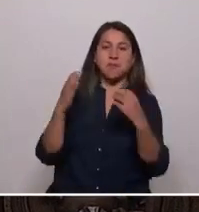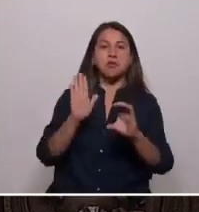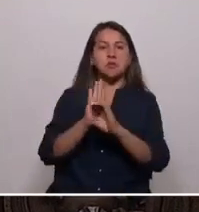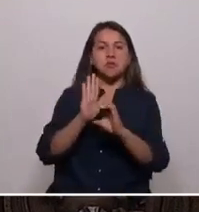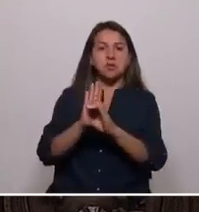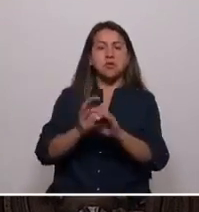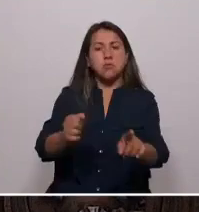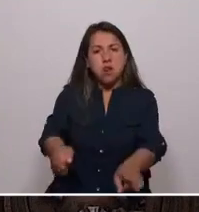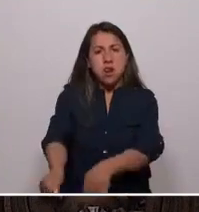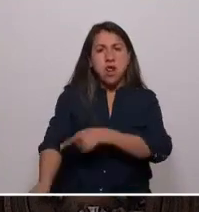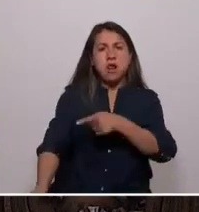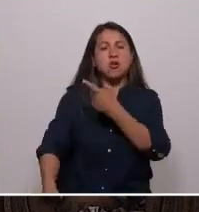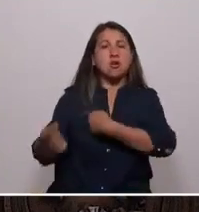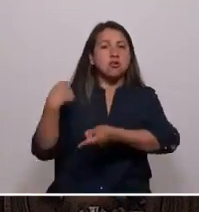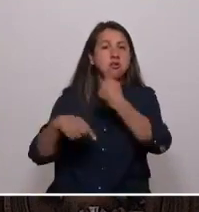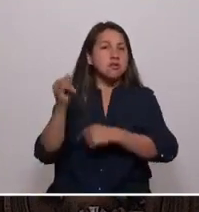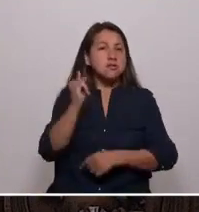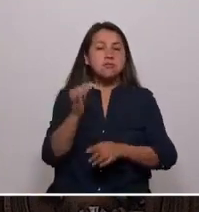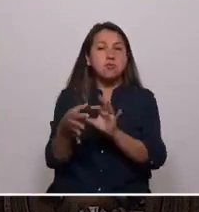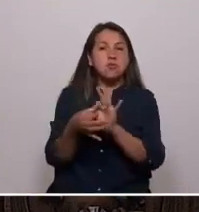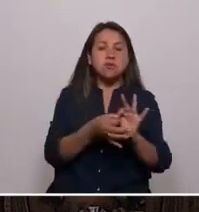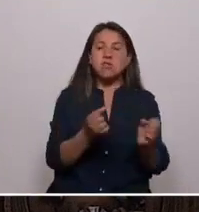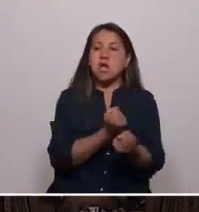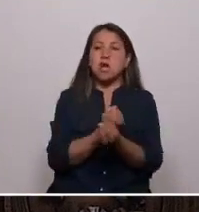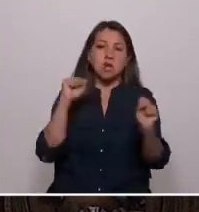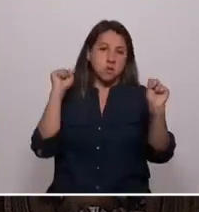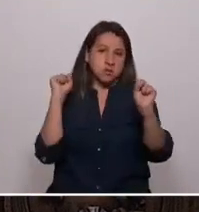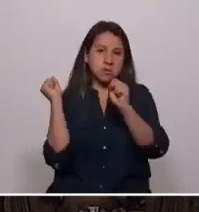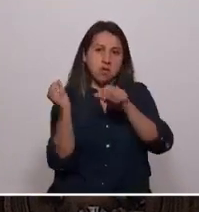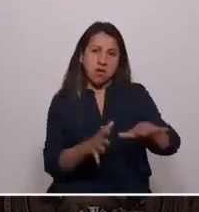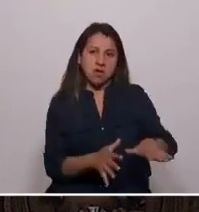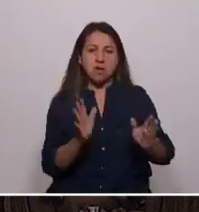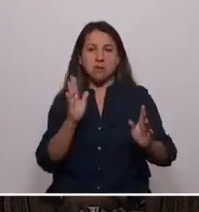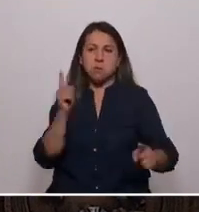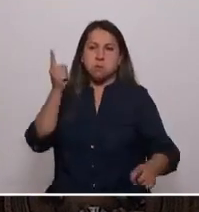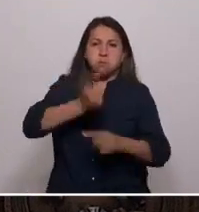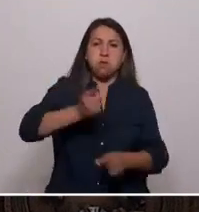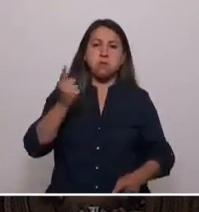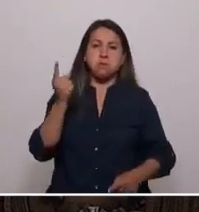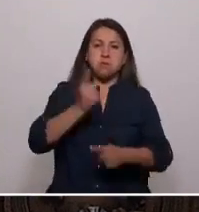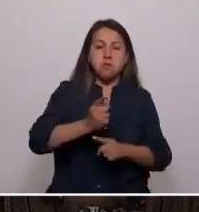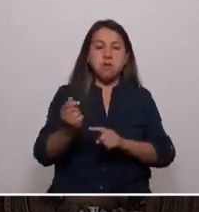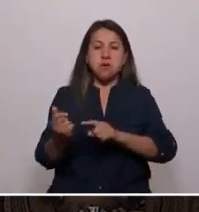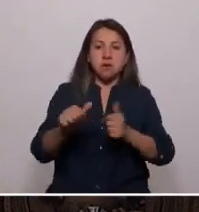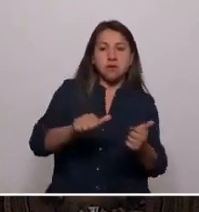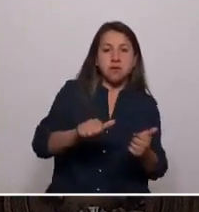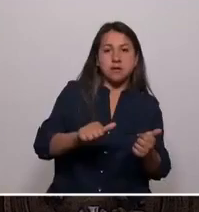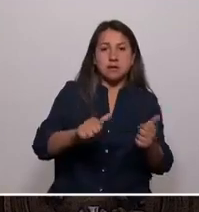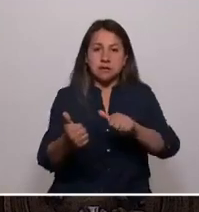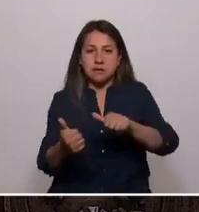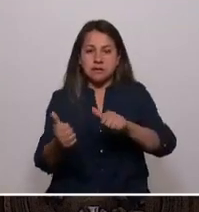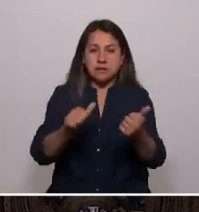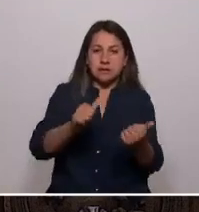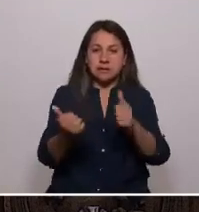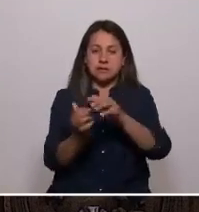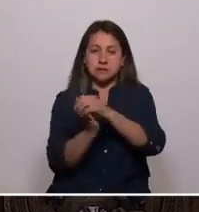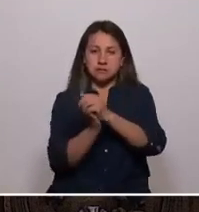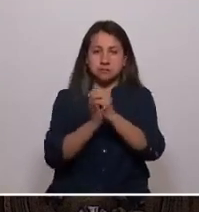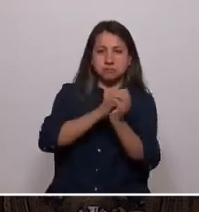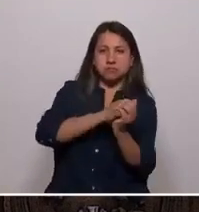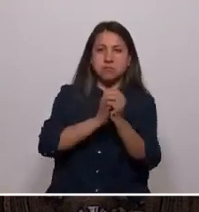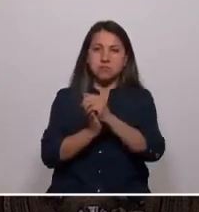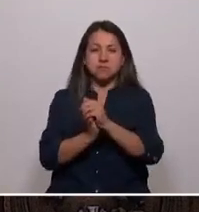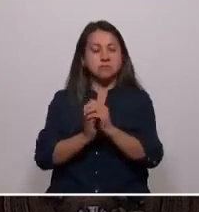historia siempre un motivo de renuncia y la imposición de vencedores sobre vencidos. Eso